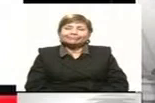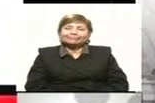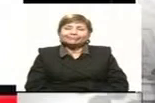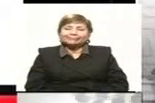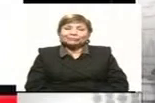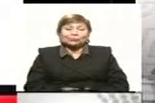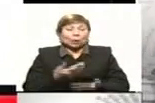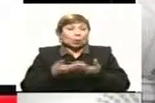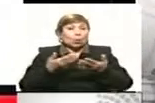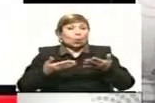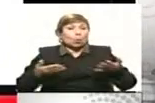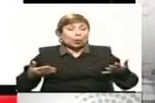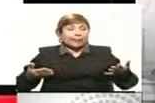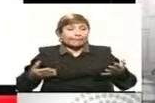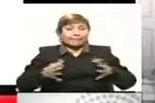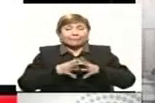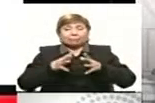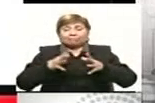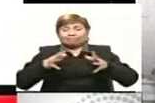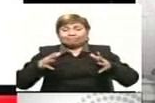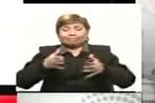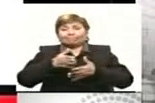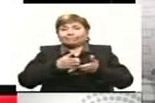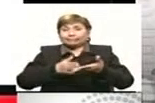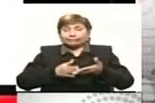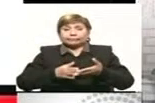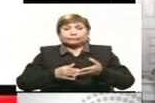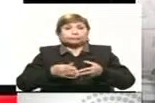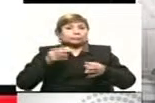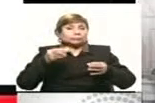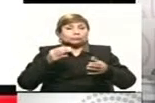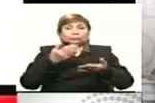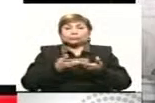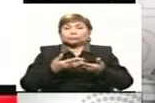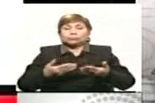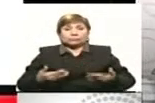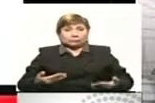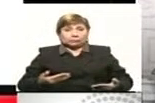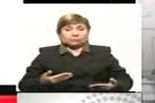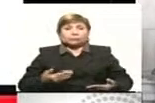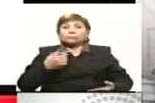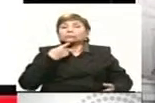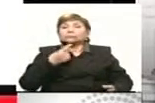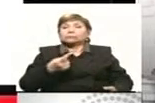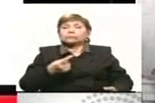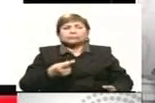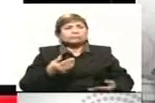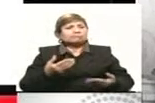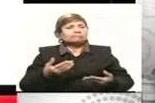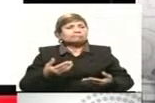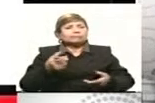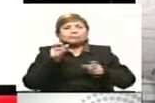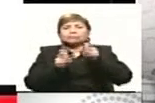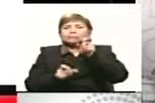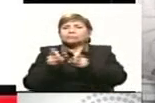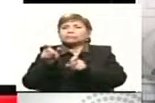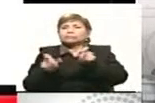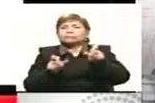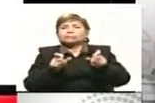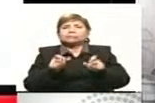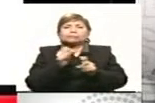entonces aquí pueden ver un poquito la mayor parte, el principal rubro de la SUNAT es personal y obligaciones sociales, y